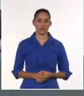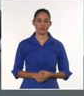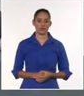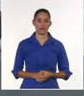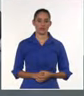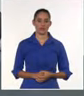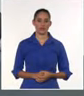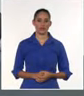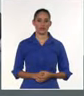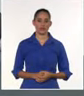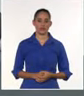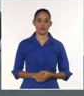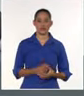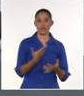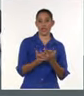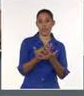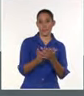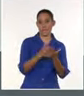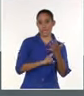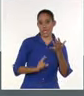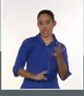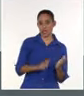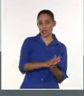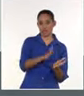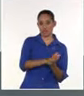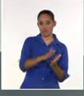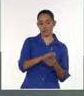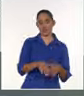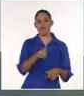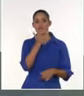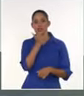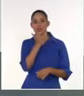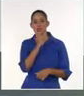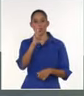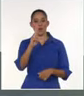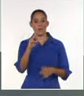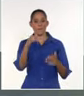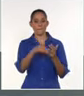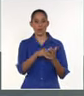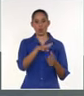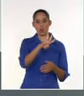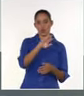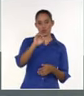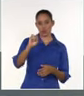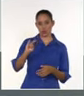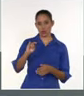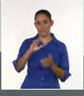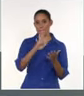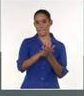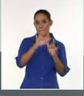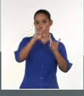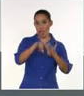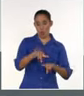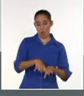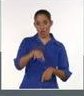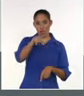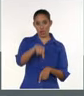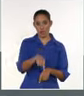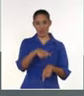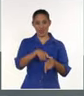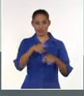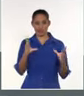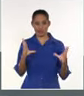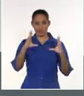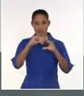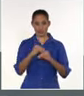y la unión eléctrica estima una afectación de 1440 mw para el horario pico nocturno de este martes para conocer